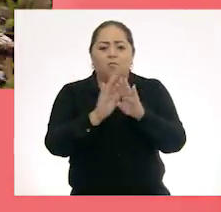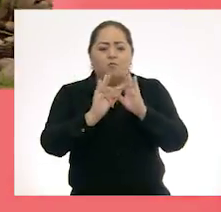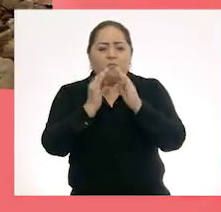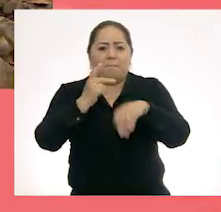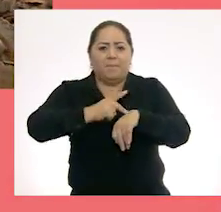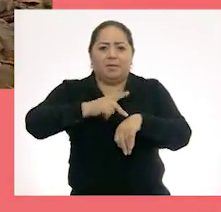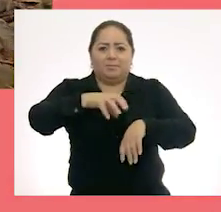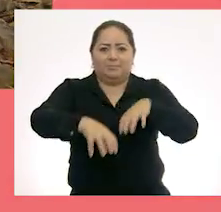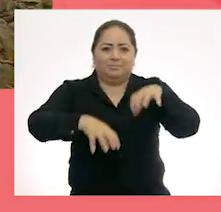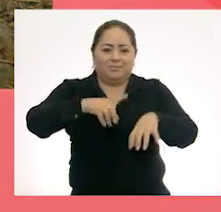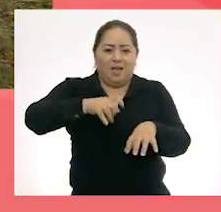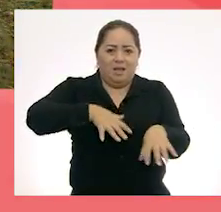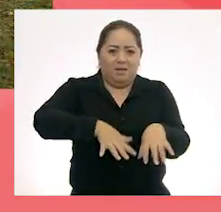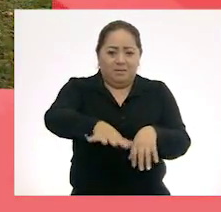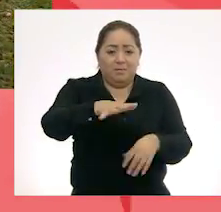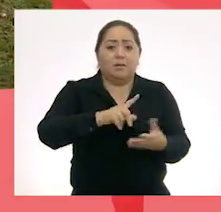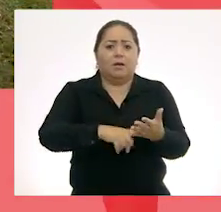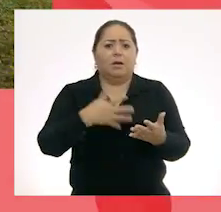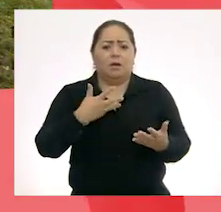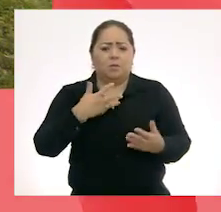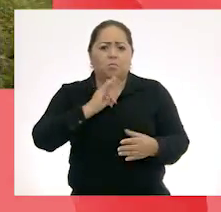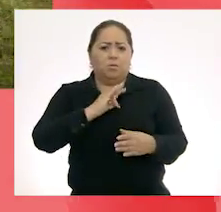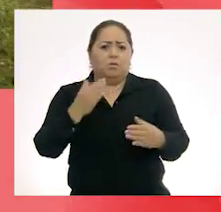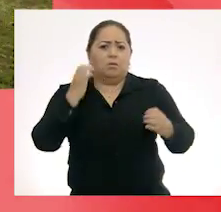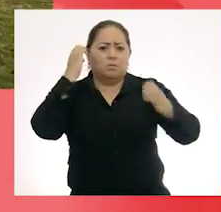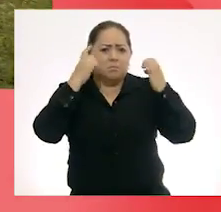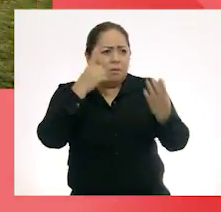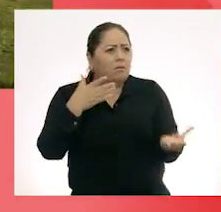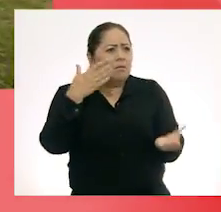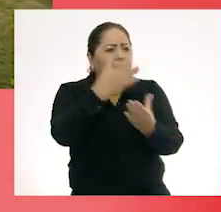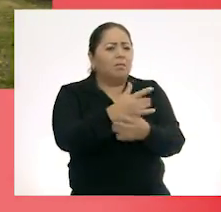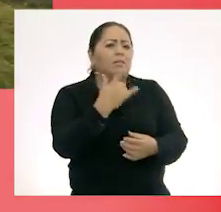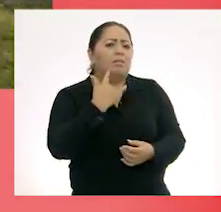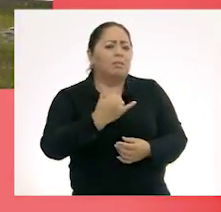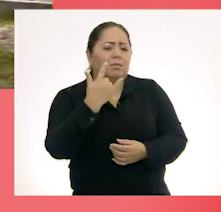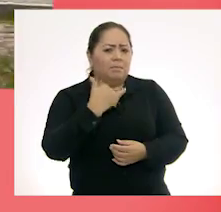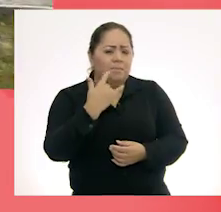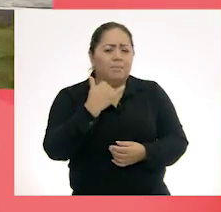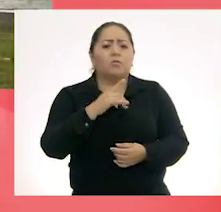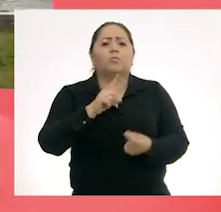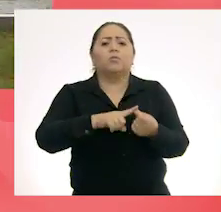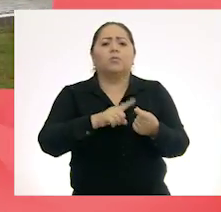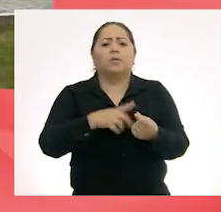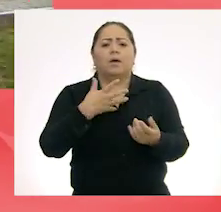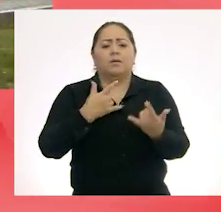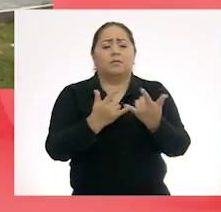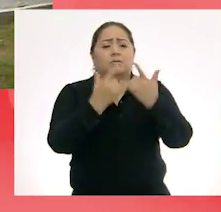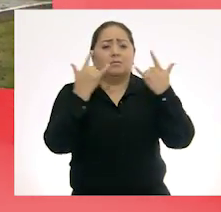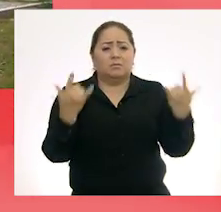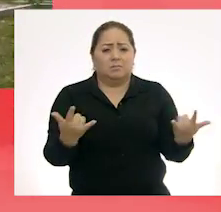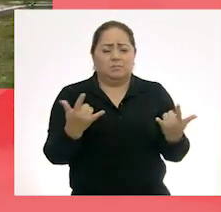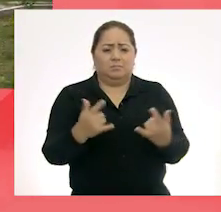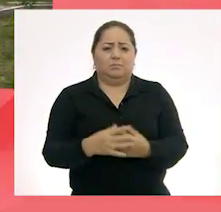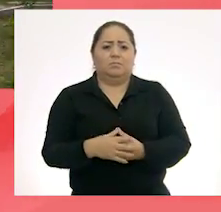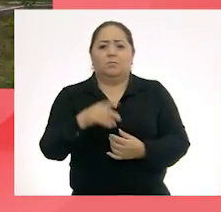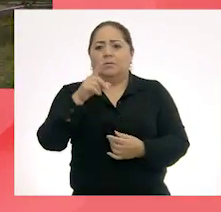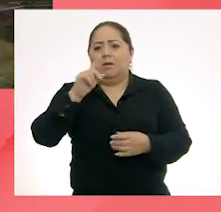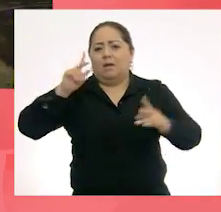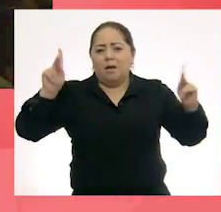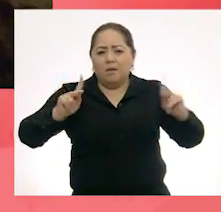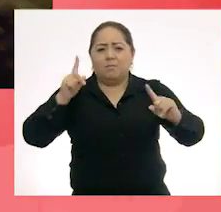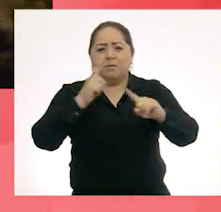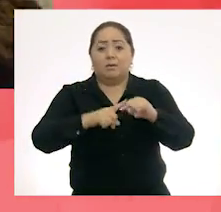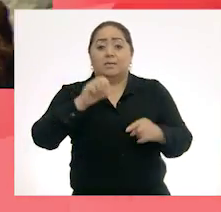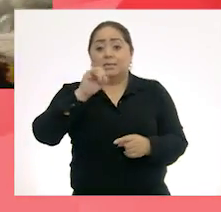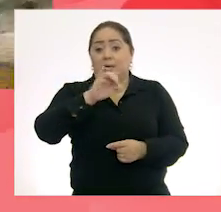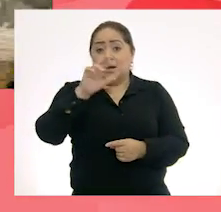formaciones rocosas. Hay excursiones al camino que nos lleva al Cerro Quebrado, en donde habitan leyendas de gnomos y hadas. La